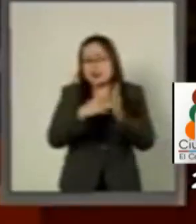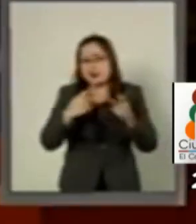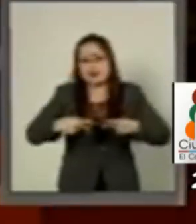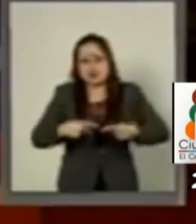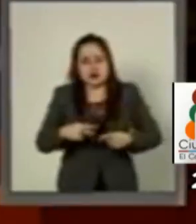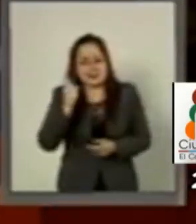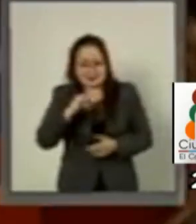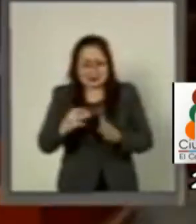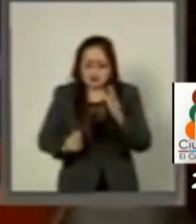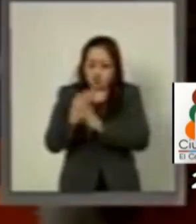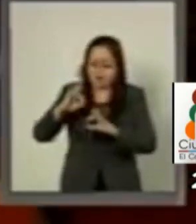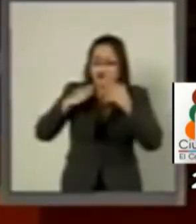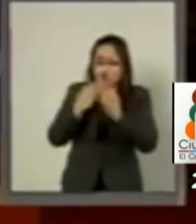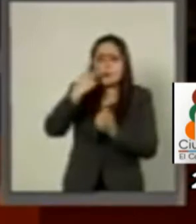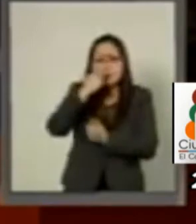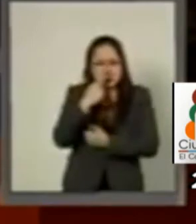particularidad,